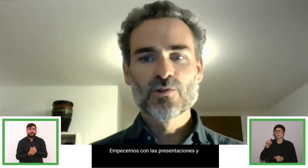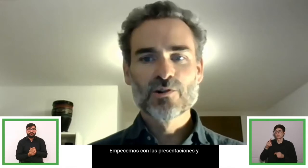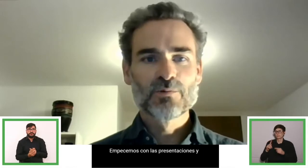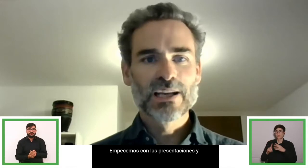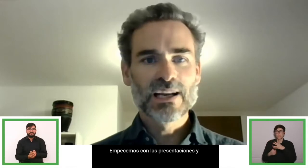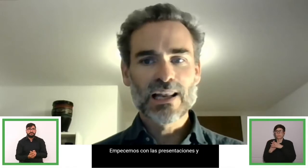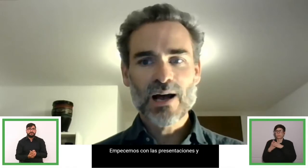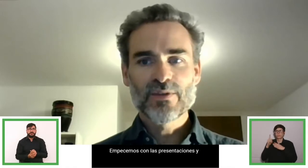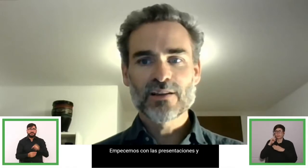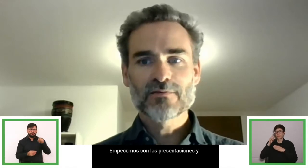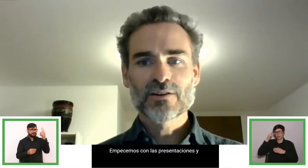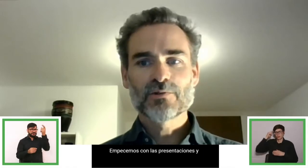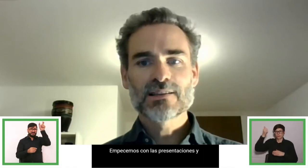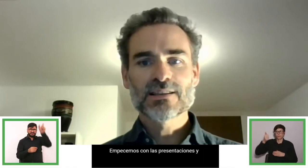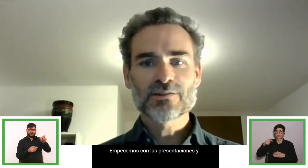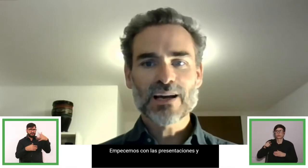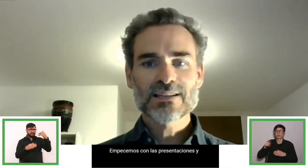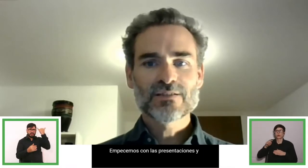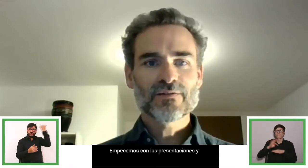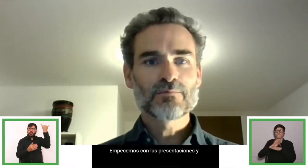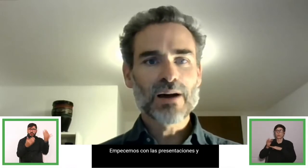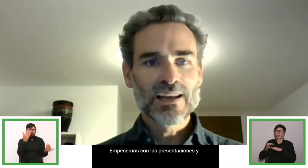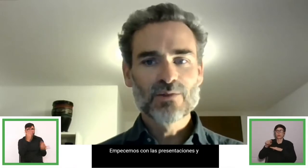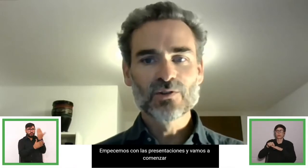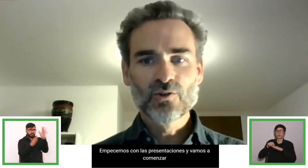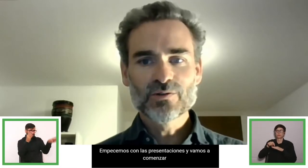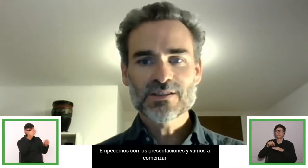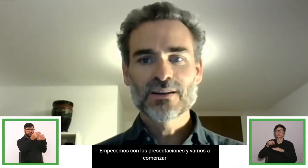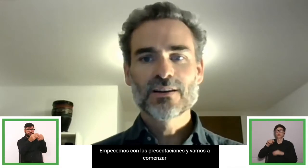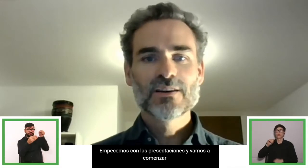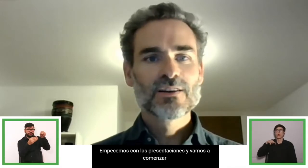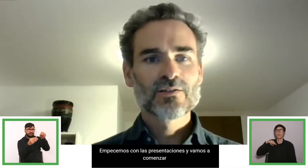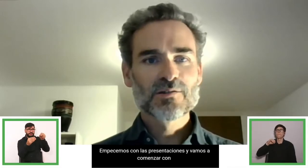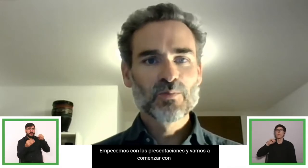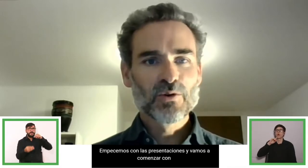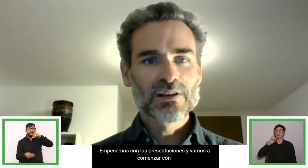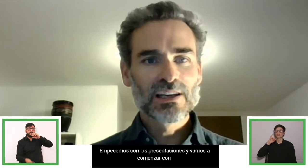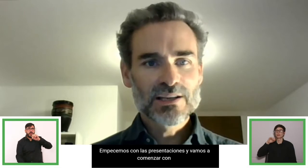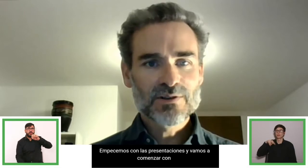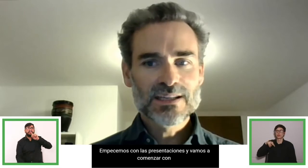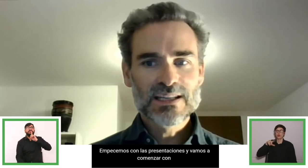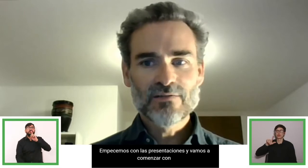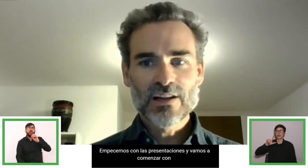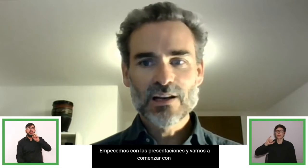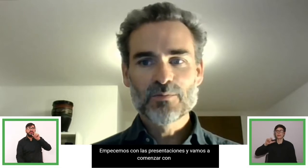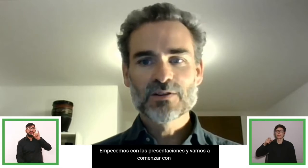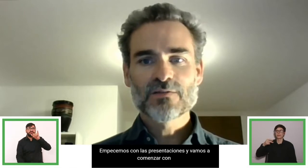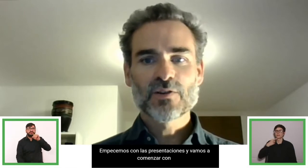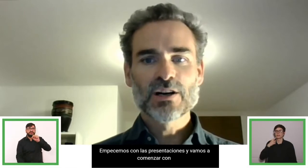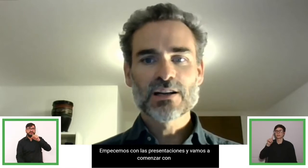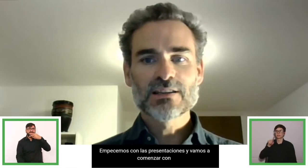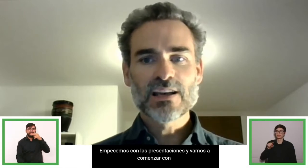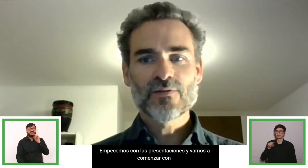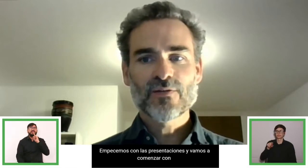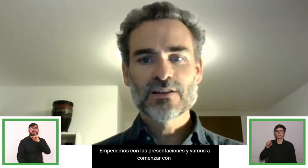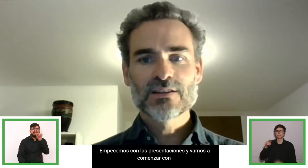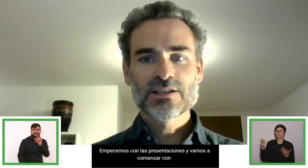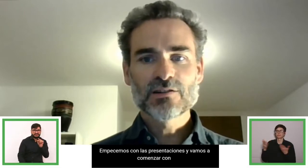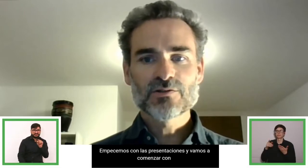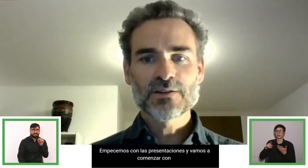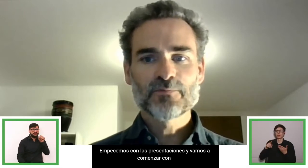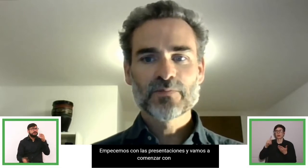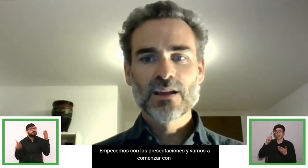Light Lab, un laboratorio que crea herramientas interactivas bilingües